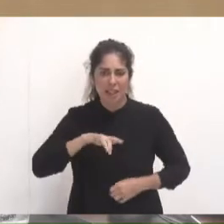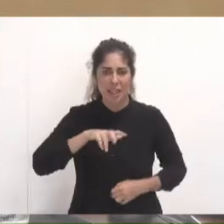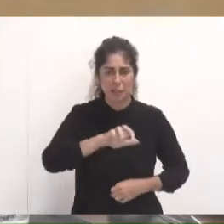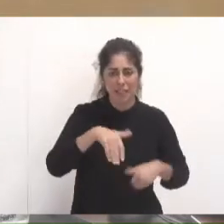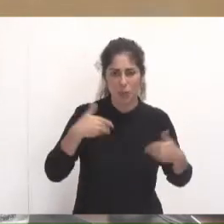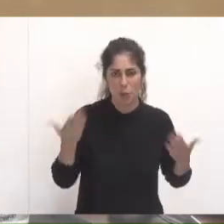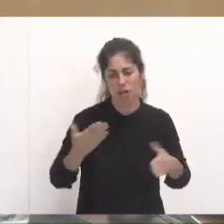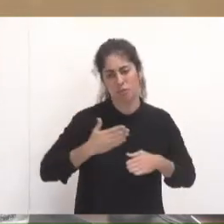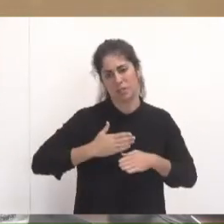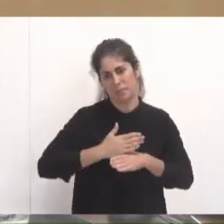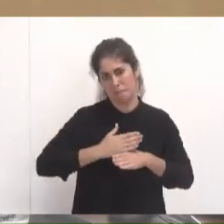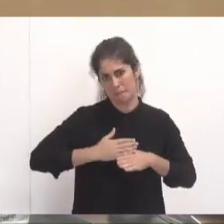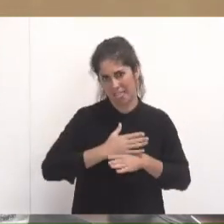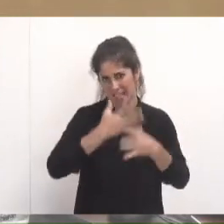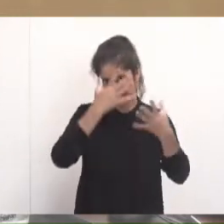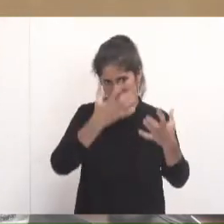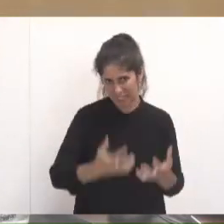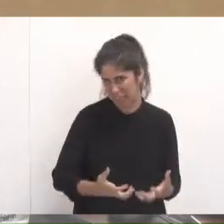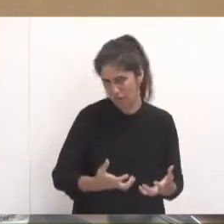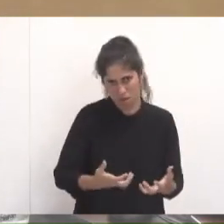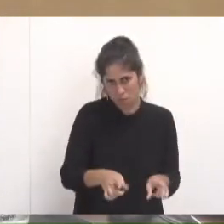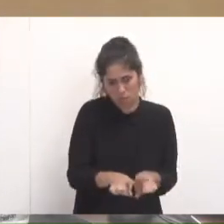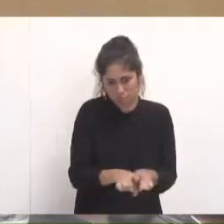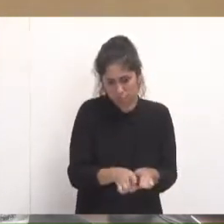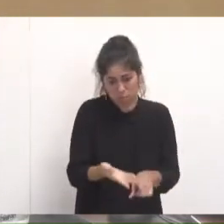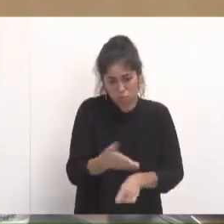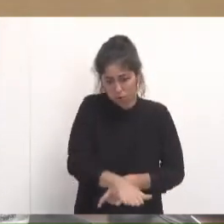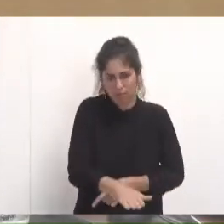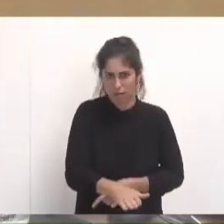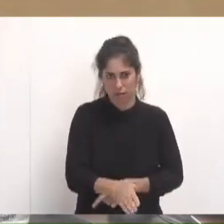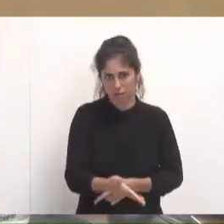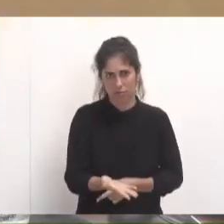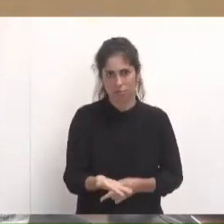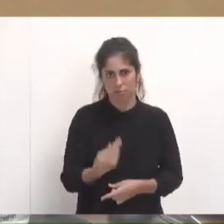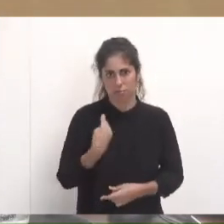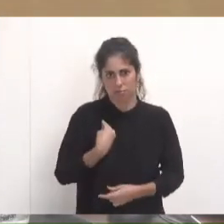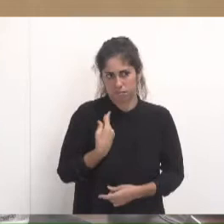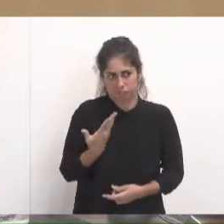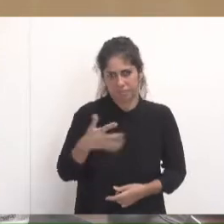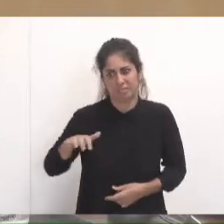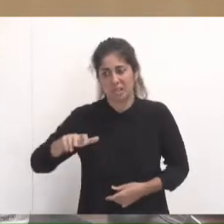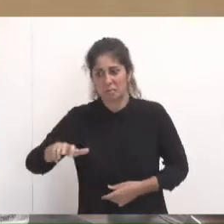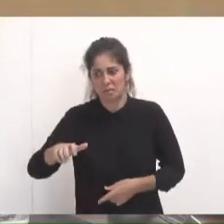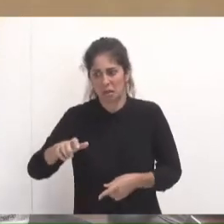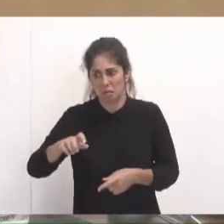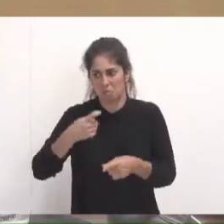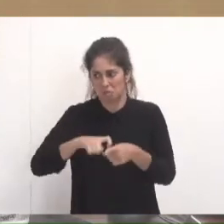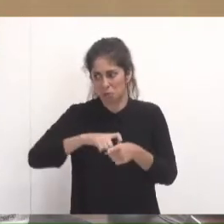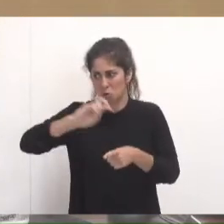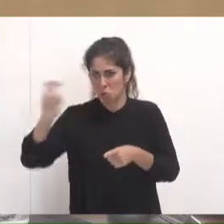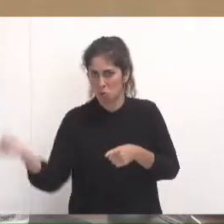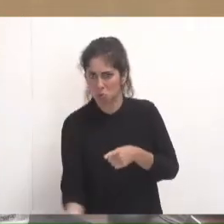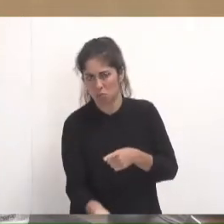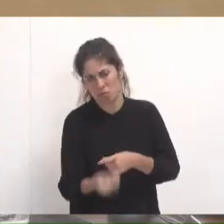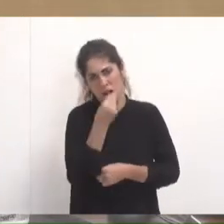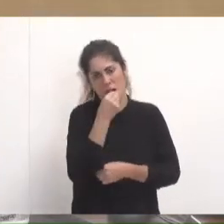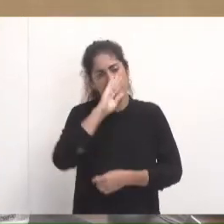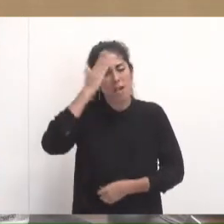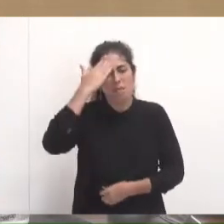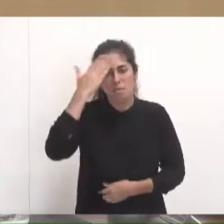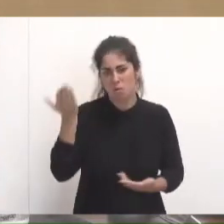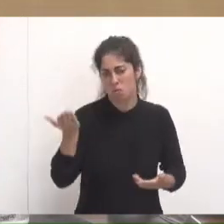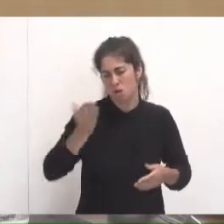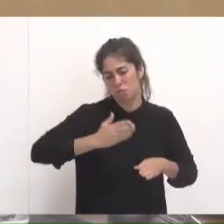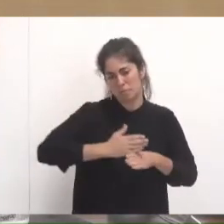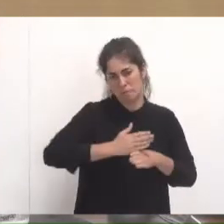pues las maderas secas, ¿no? Las maderas muertas, que es la, como cualquier otro tipo de termita, su alimentación principal. A diferencia